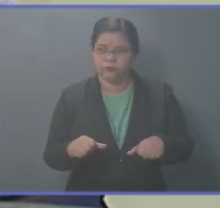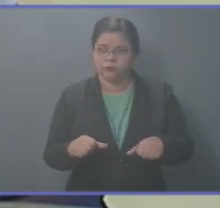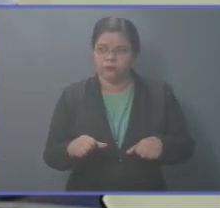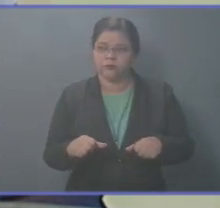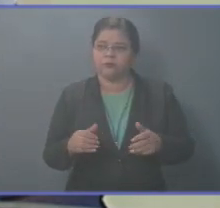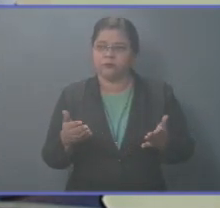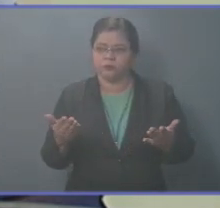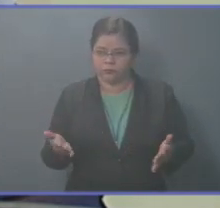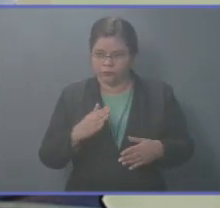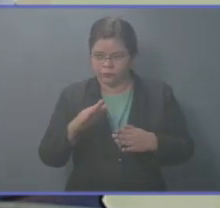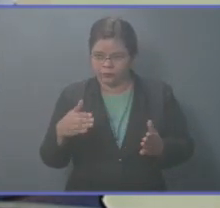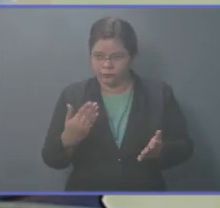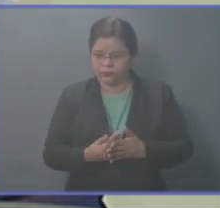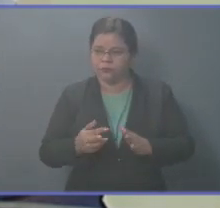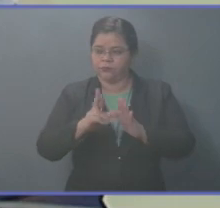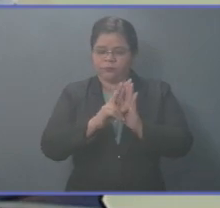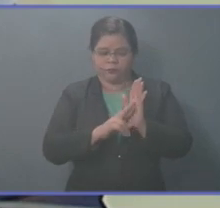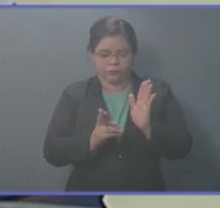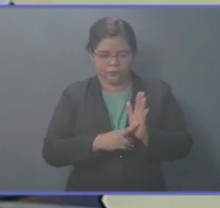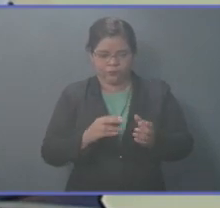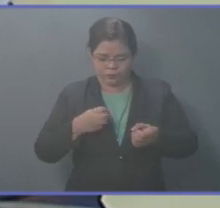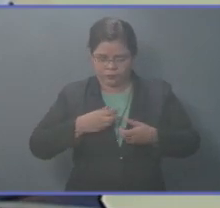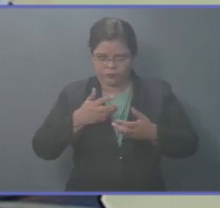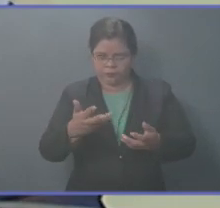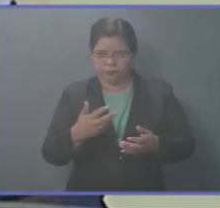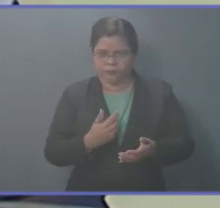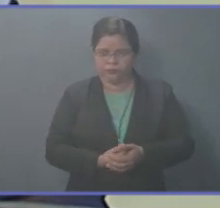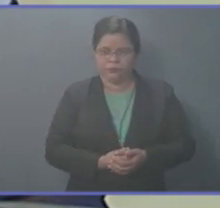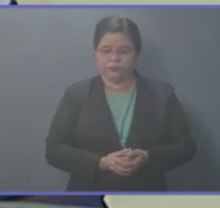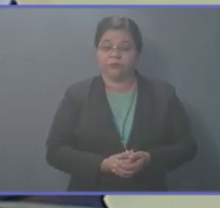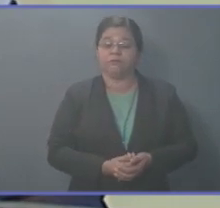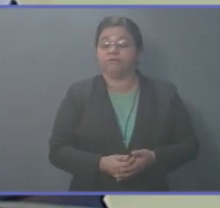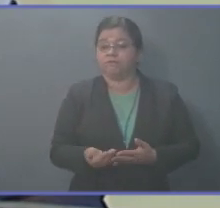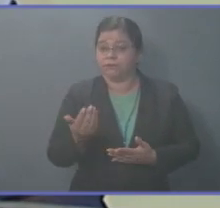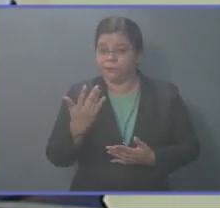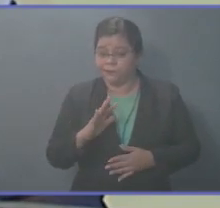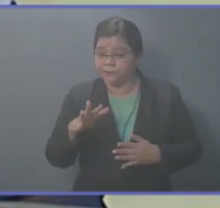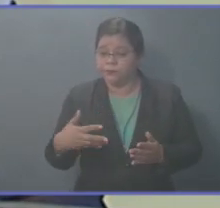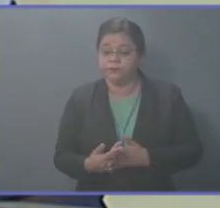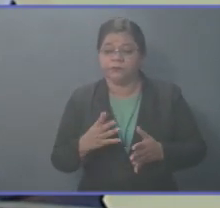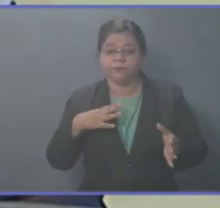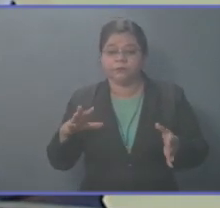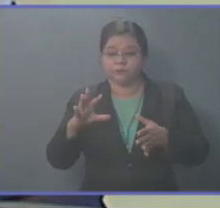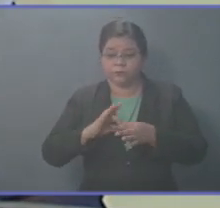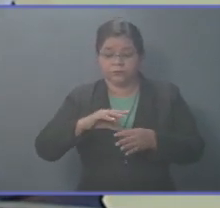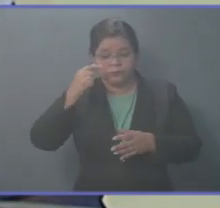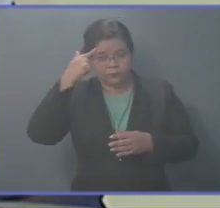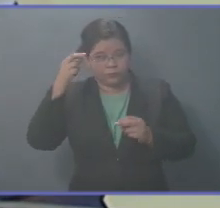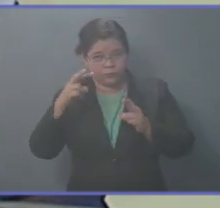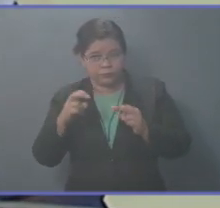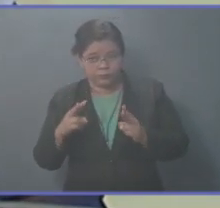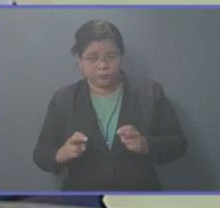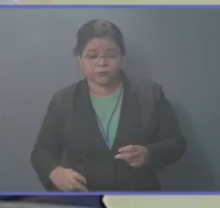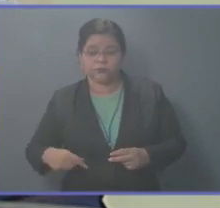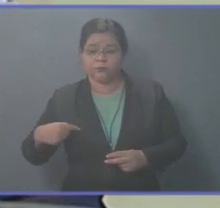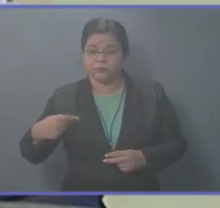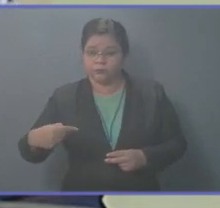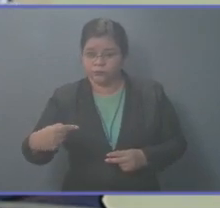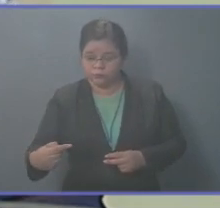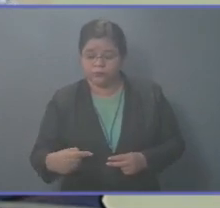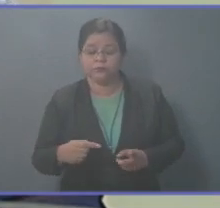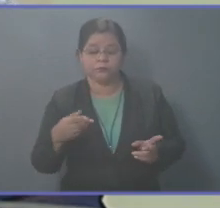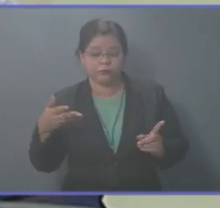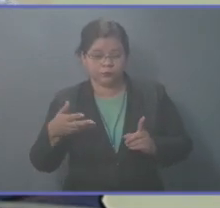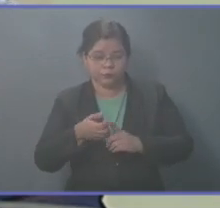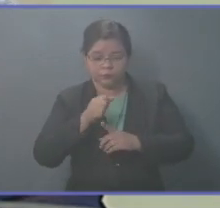subsumible en la norma expresada por él. Esto exige la relación de un análisis consistente en si dicha